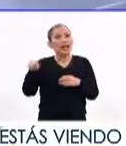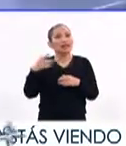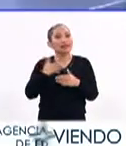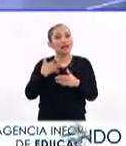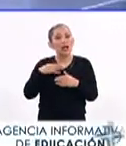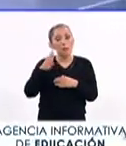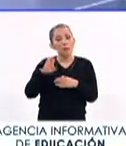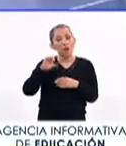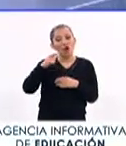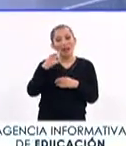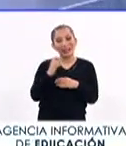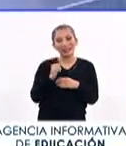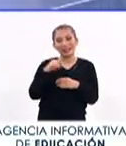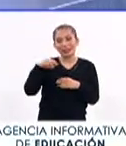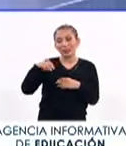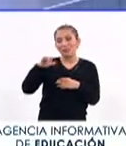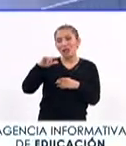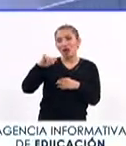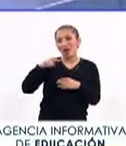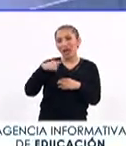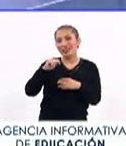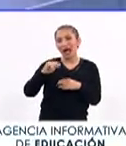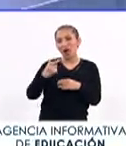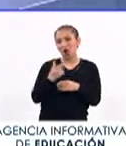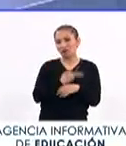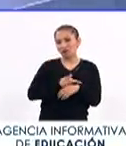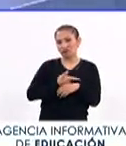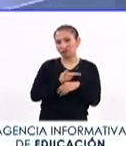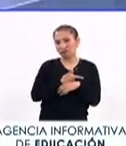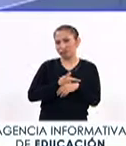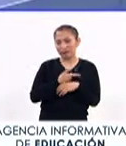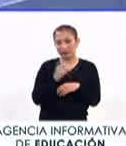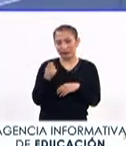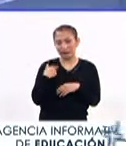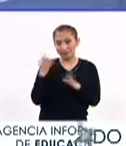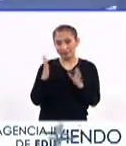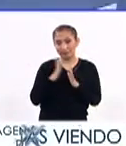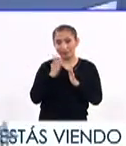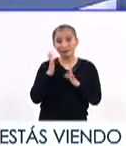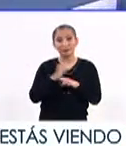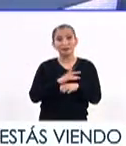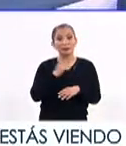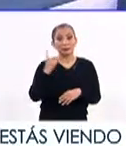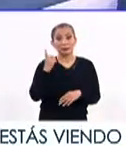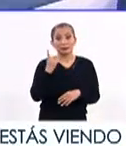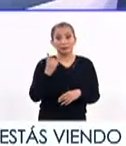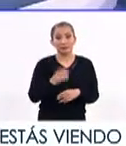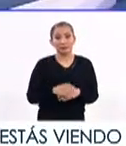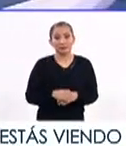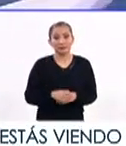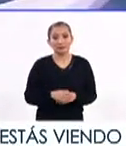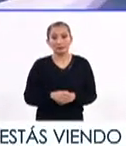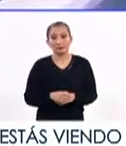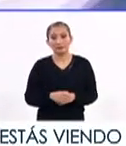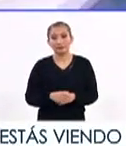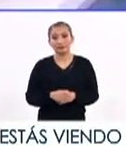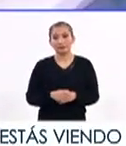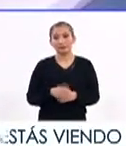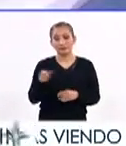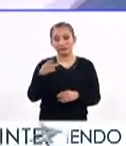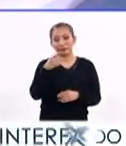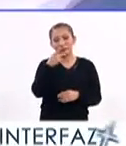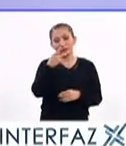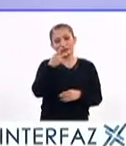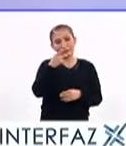entra ese Borges de la milonga y del tango, que me sorprende mucho porque obviamente habla